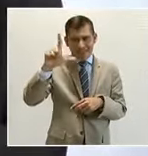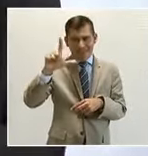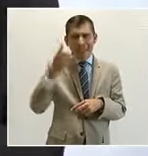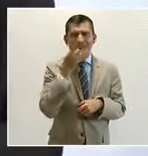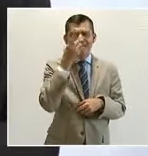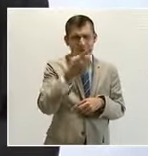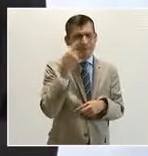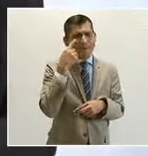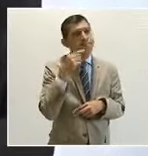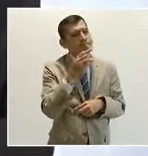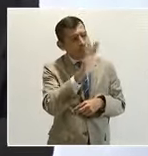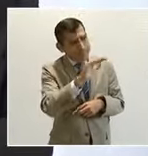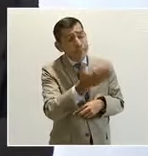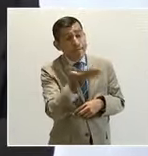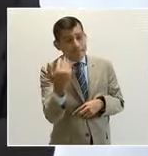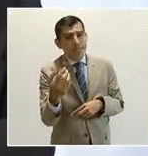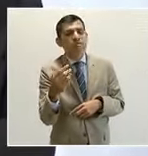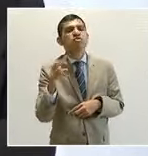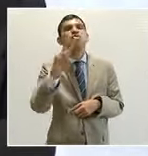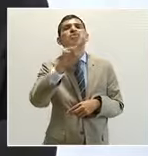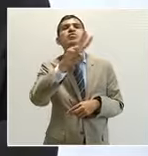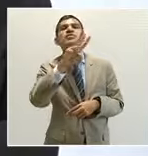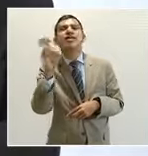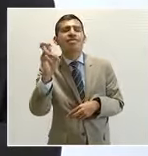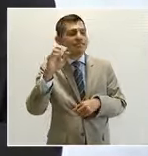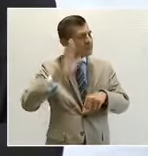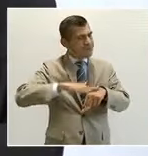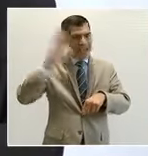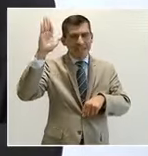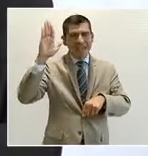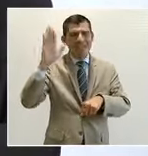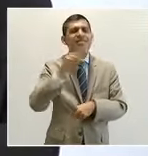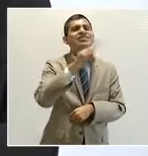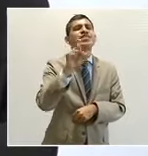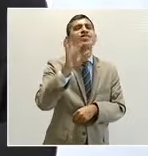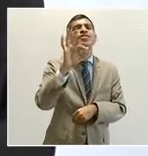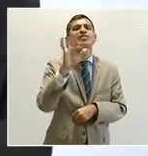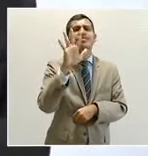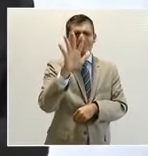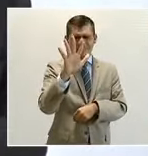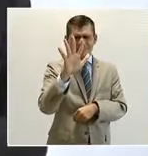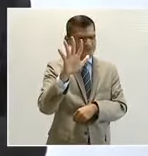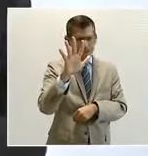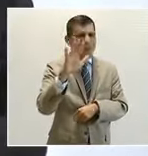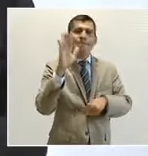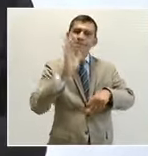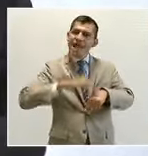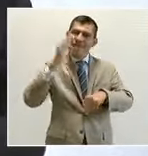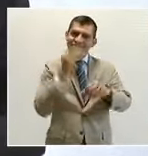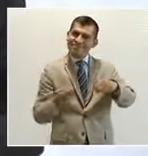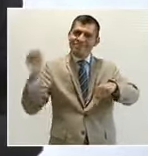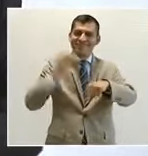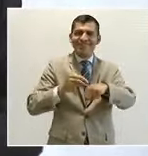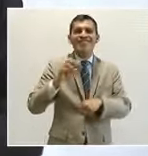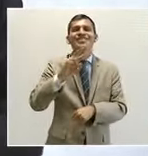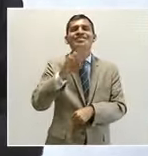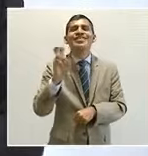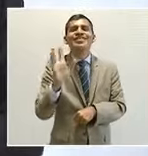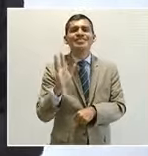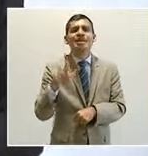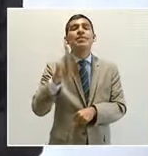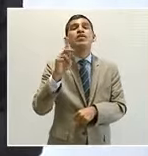vamos a llegar a 200 de 145 vamos a 200 pero la 55